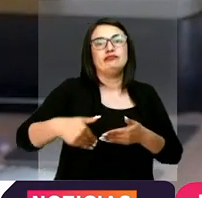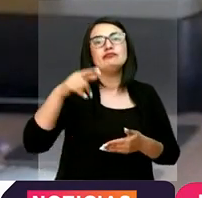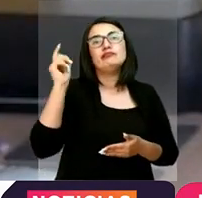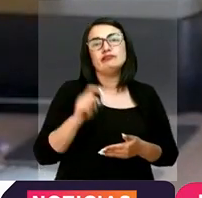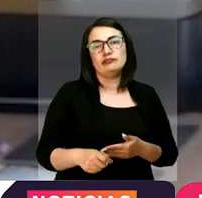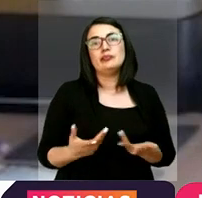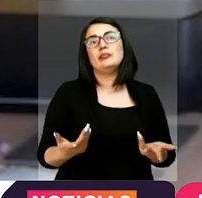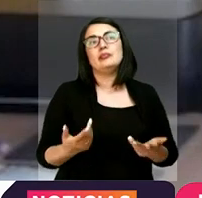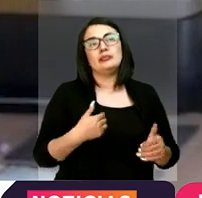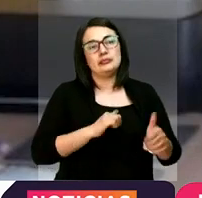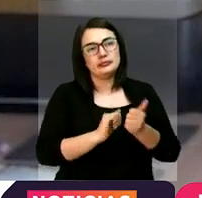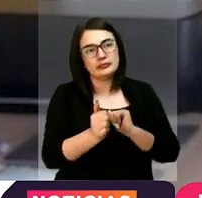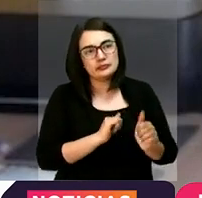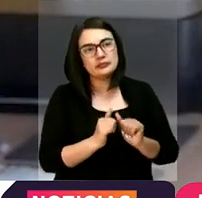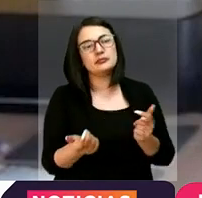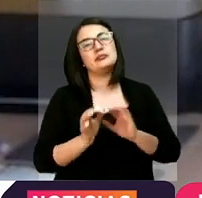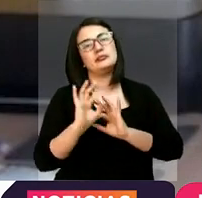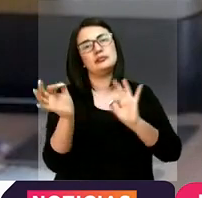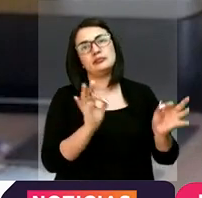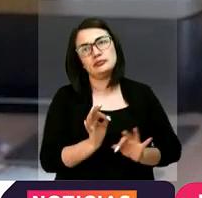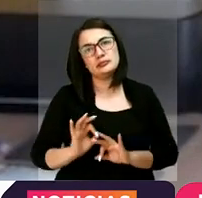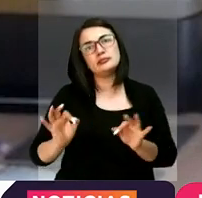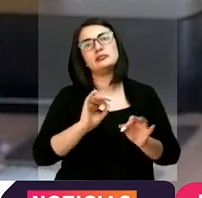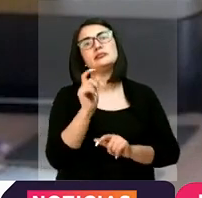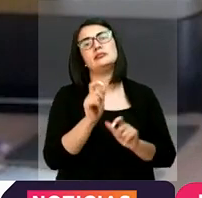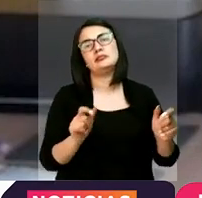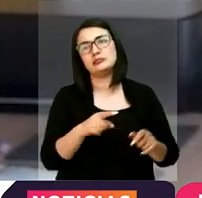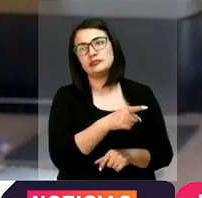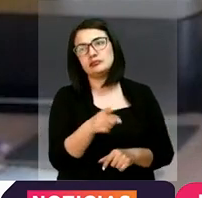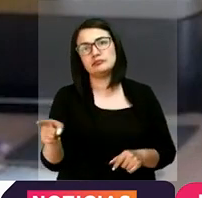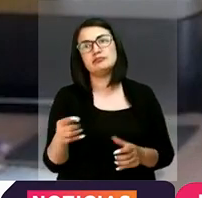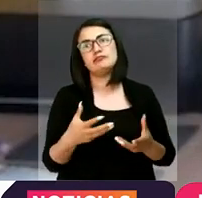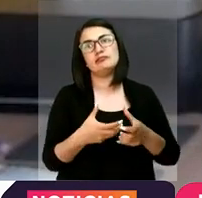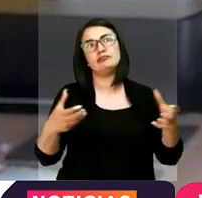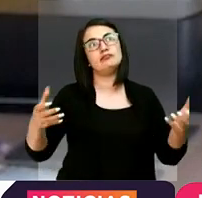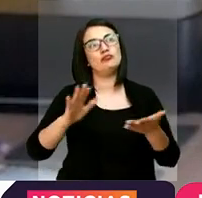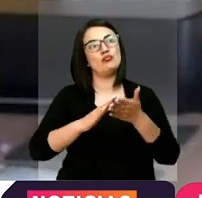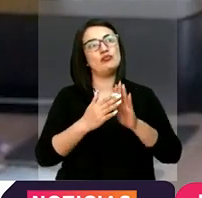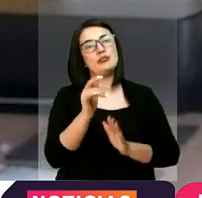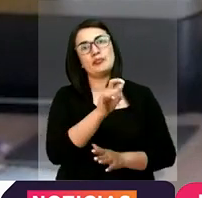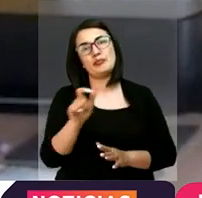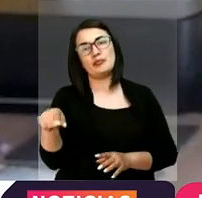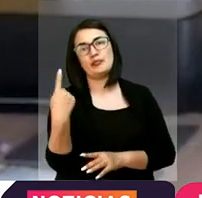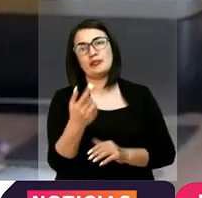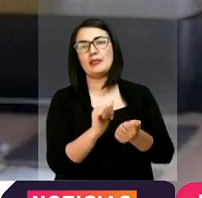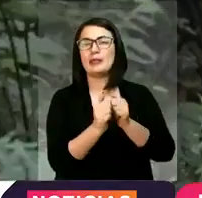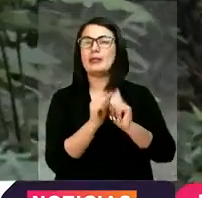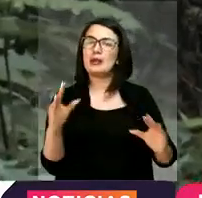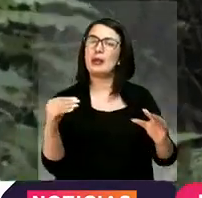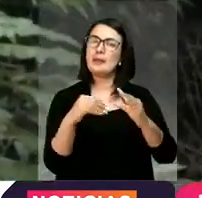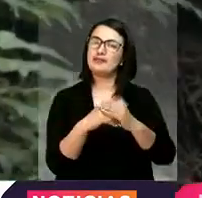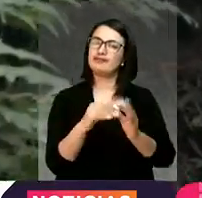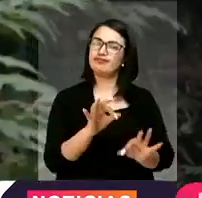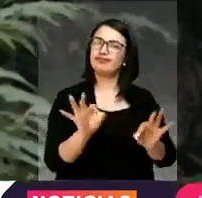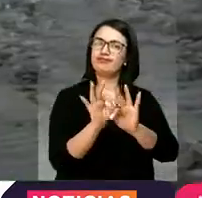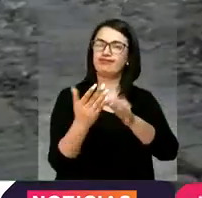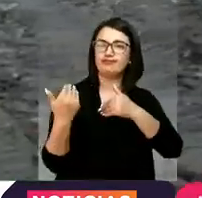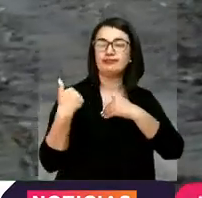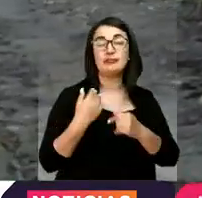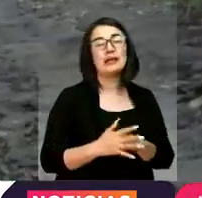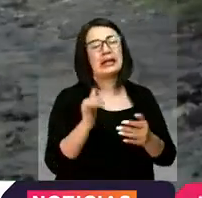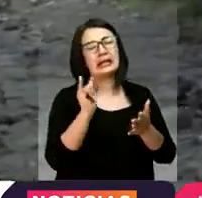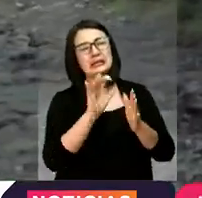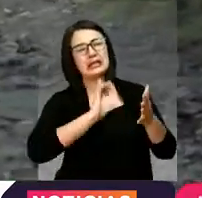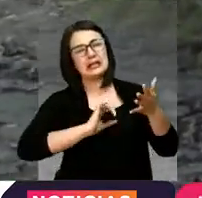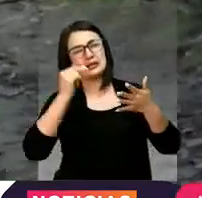el deporte, que los organizadores y sobre todo también que la gran comunidad de deportistas se adapte de manera responsable. Por las características de